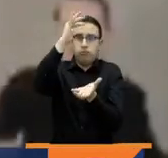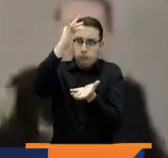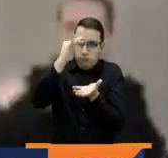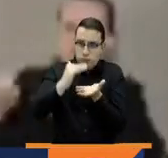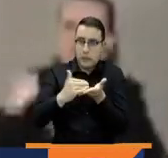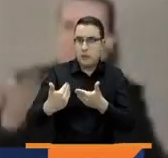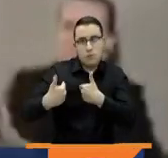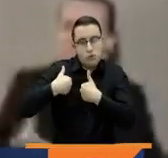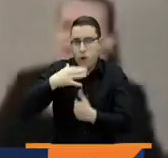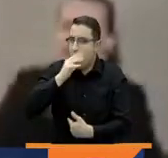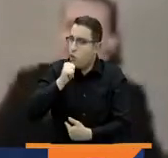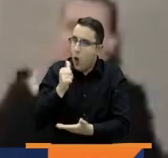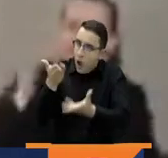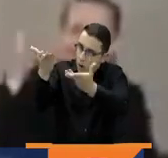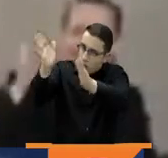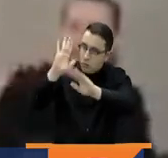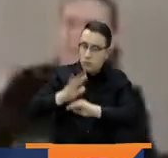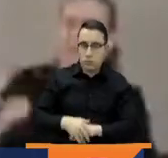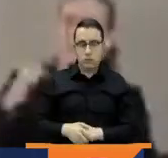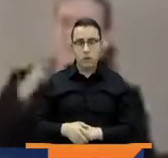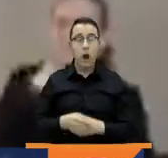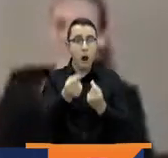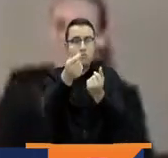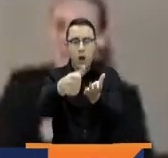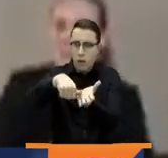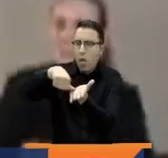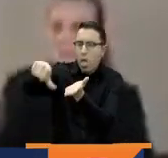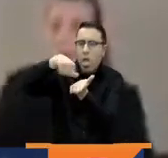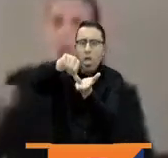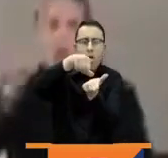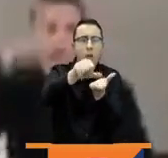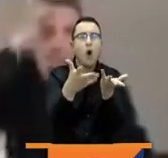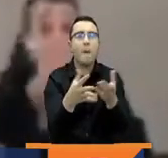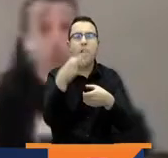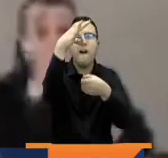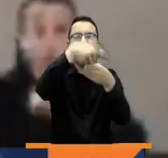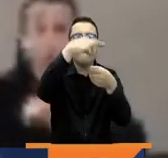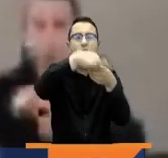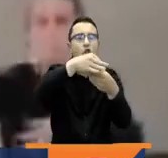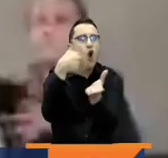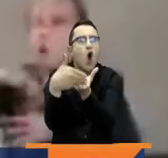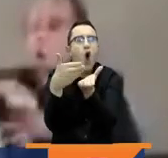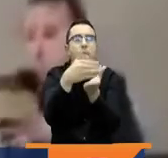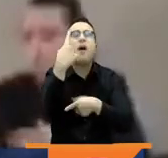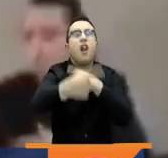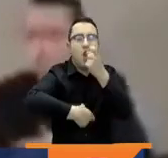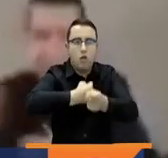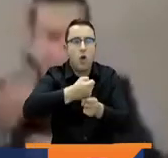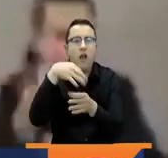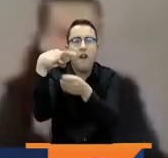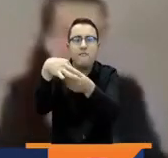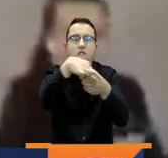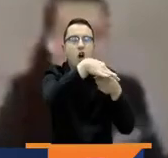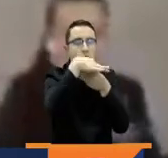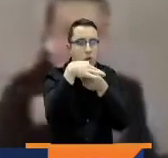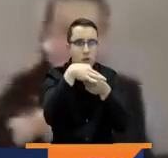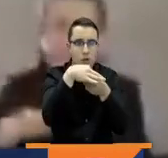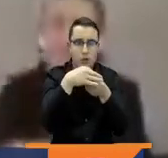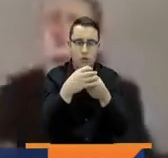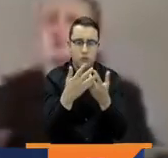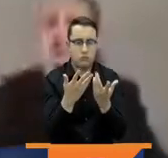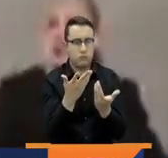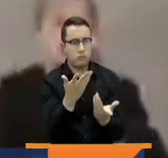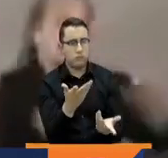irresponsables. Quieren gastarse la plata comprando votos el año entrante. Y esa plata va a salir